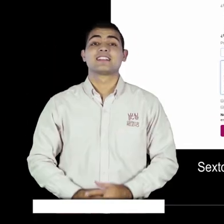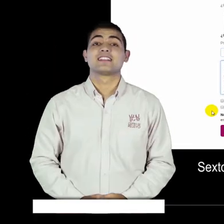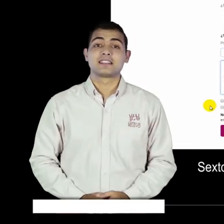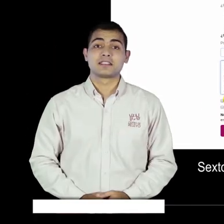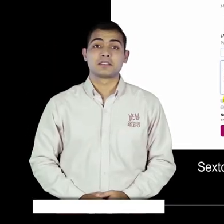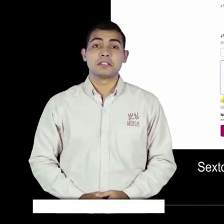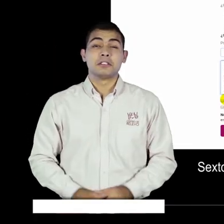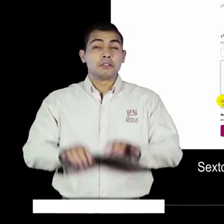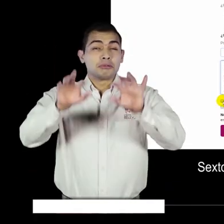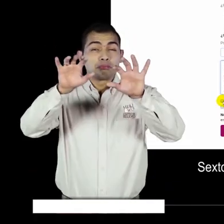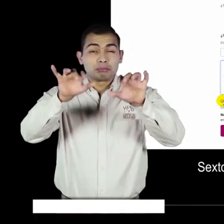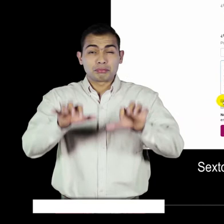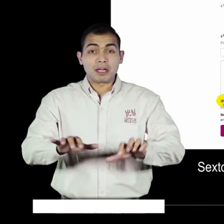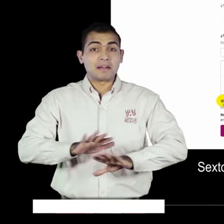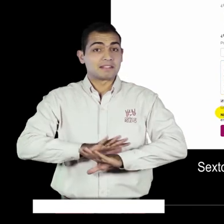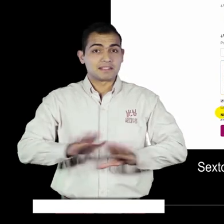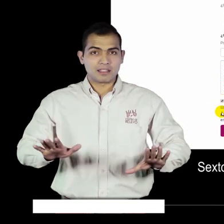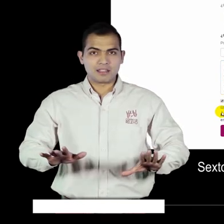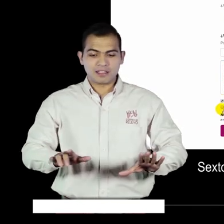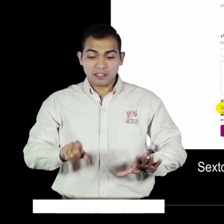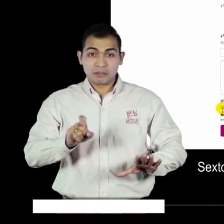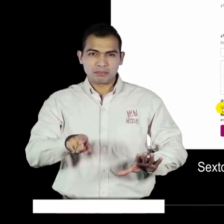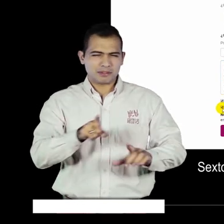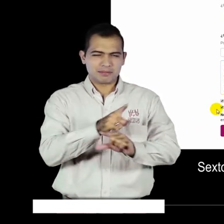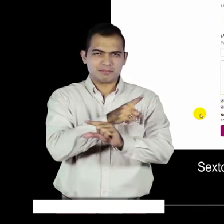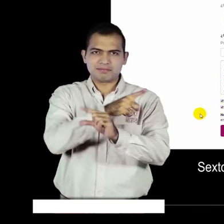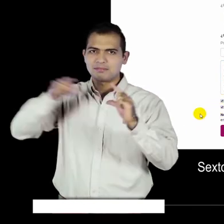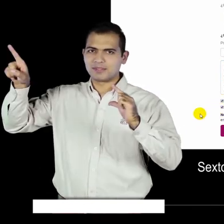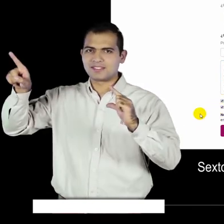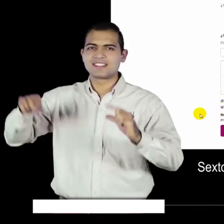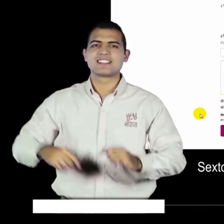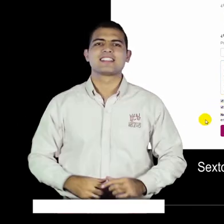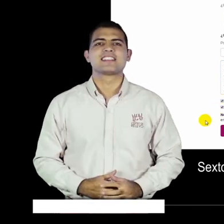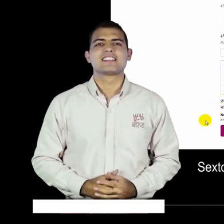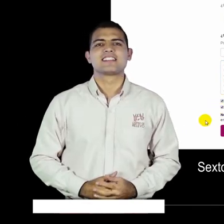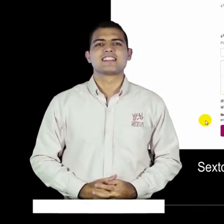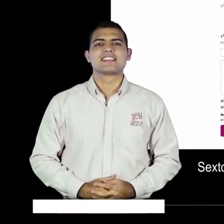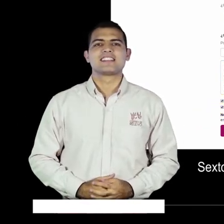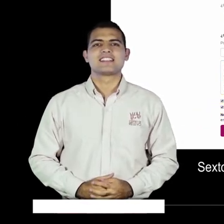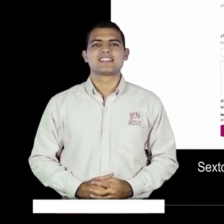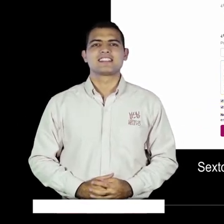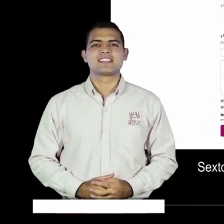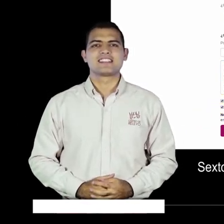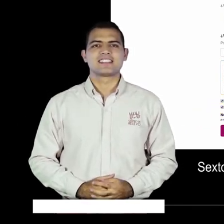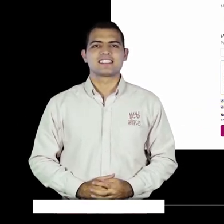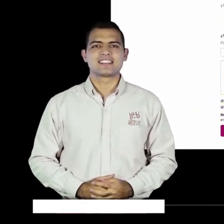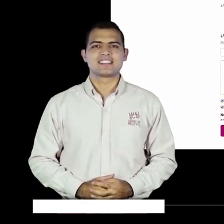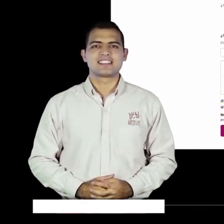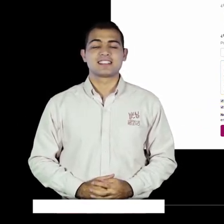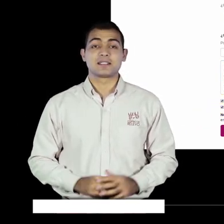Sexto, al completar el formulario, haz clic en el botón Enviar.